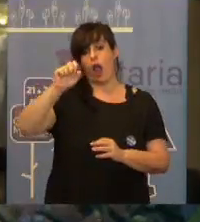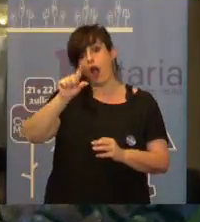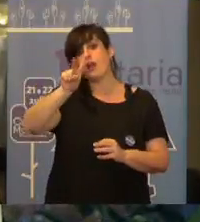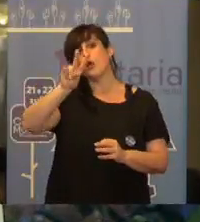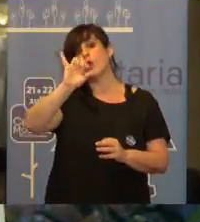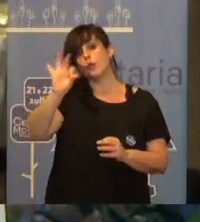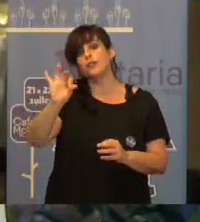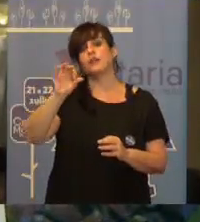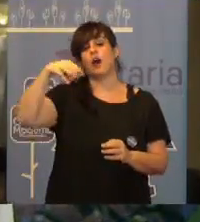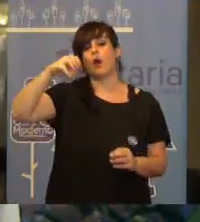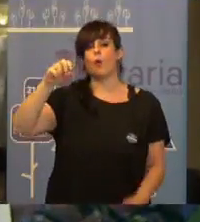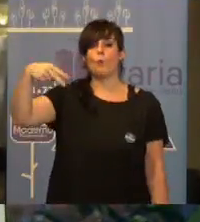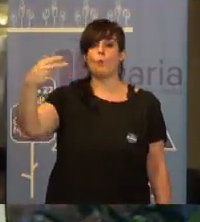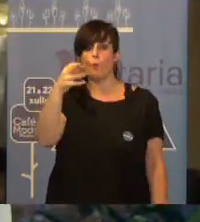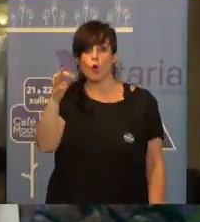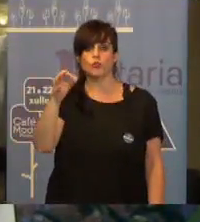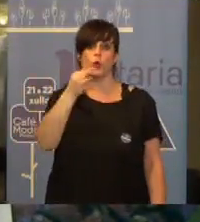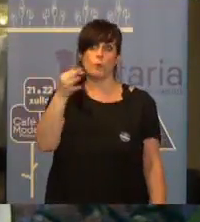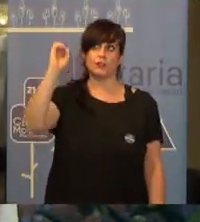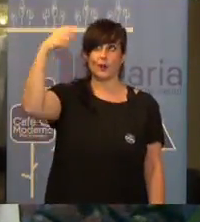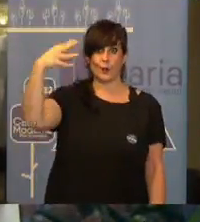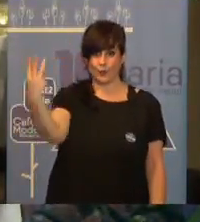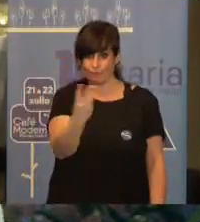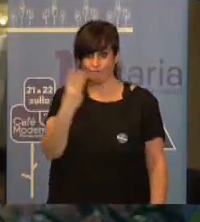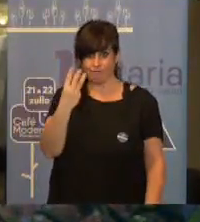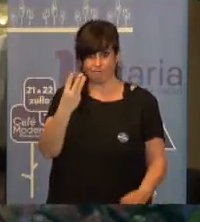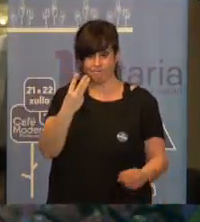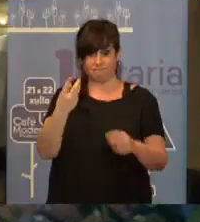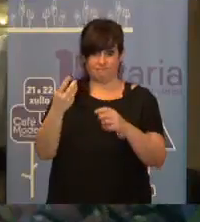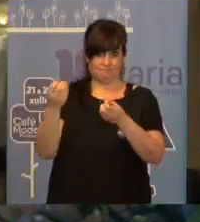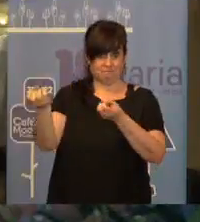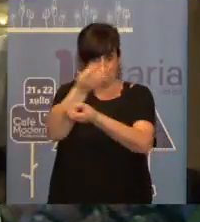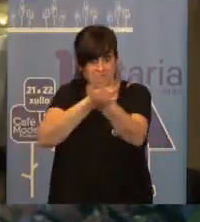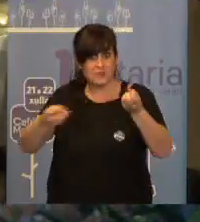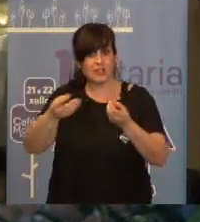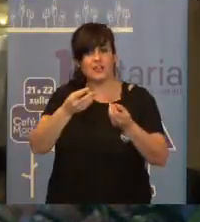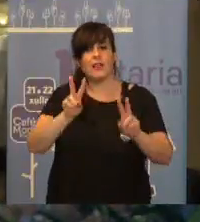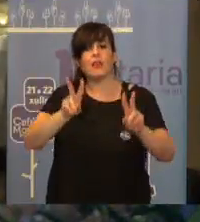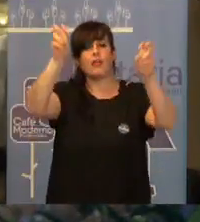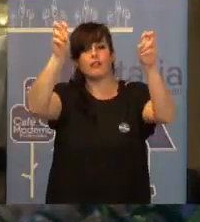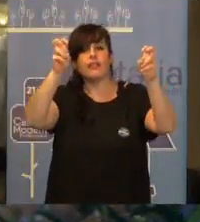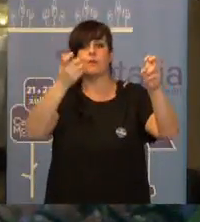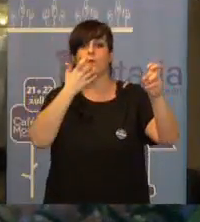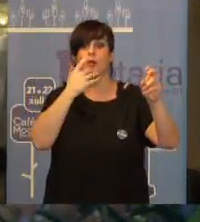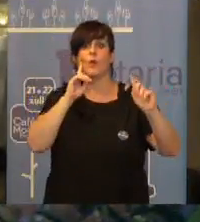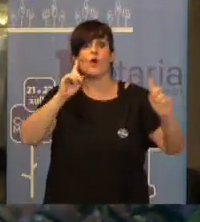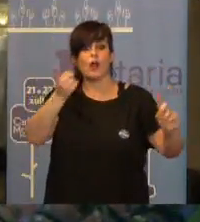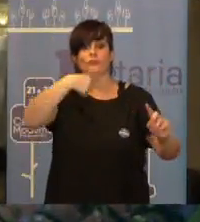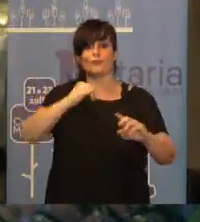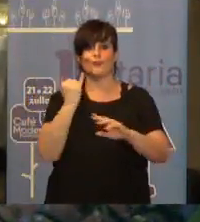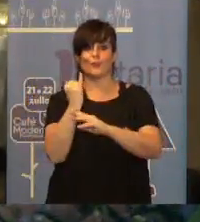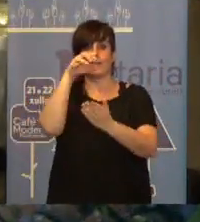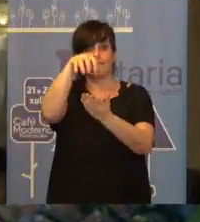Luz, comentábamos que só pode haber unha alternativa de unidade popular se queremos gañar electoralmente as institucións á